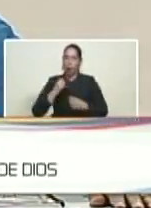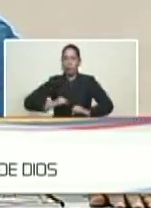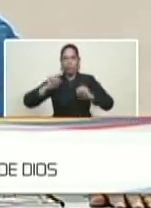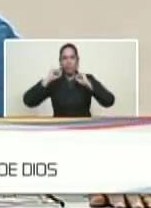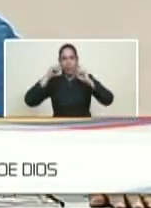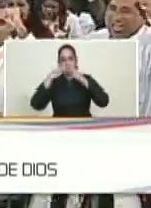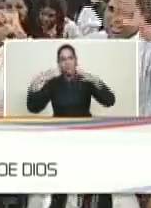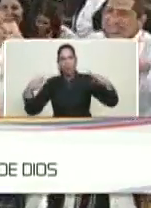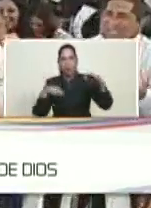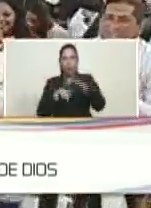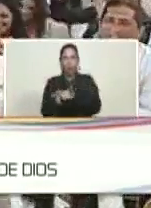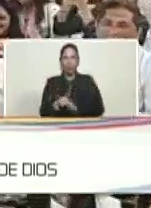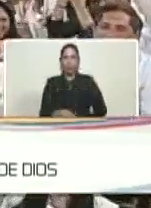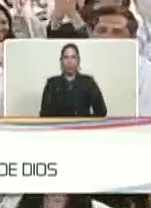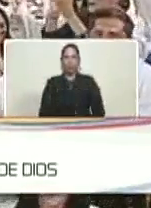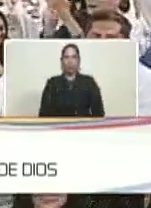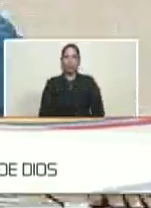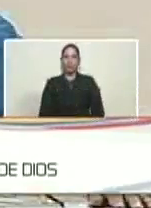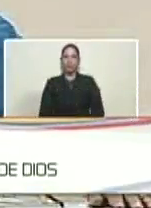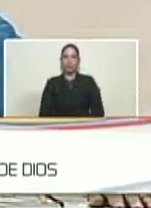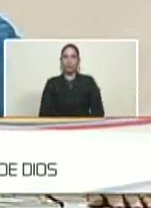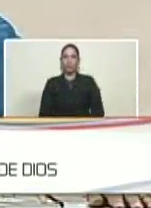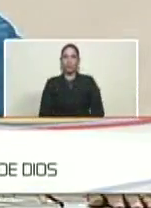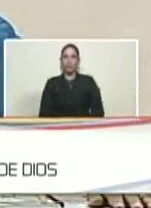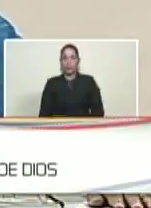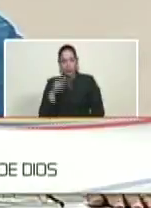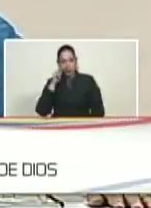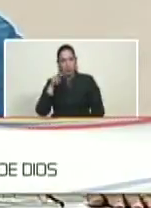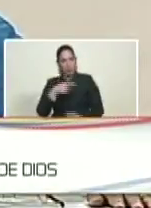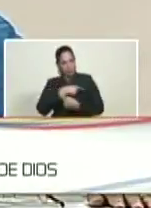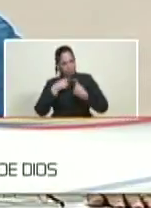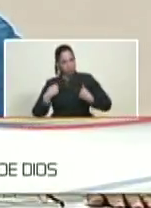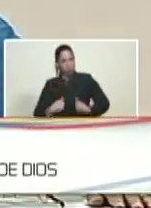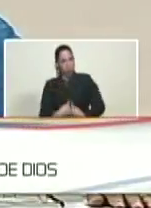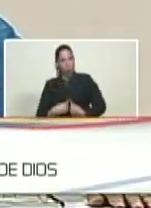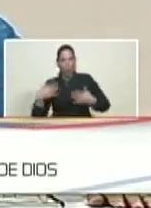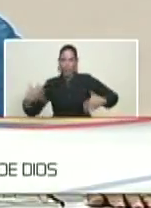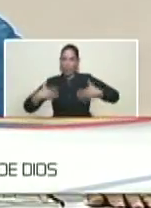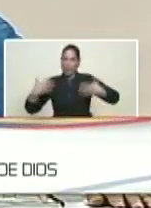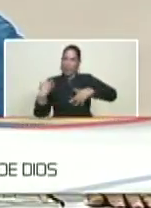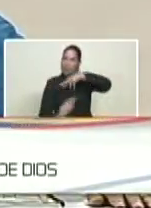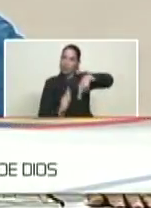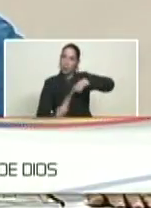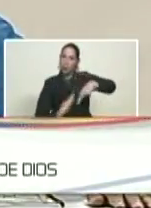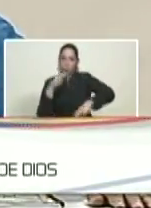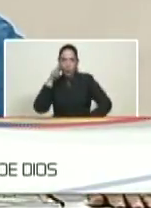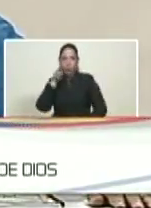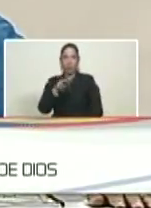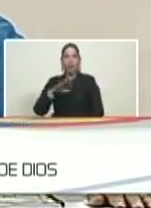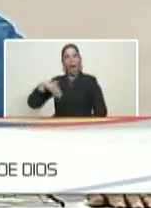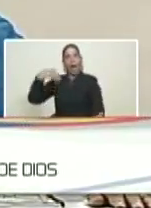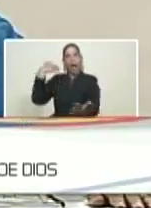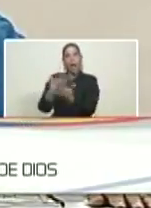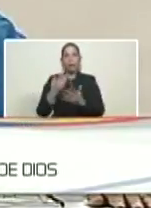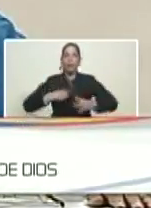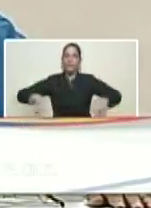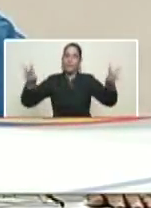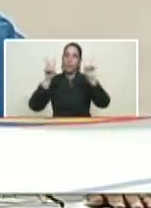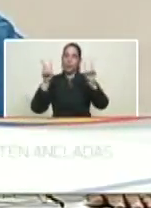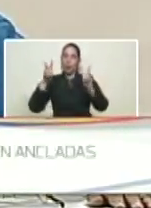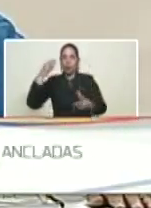Adentro! Y digamos desde el corazón siempre, con la alegría de los revolucionarios, hasta la victoria